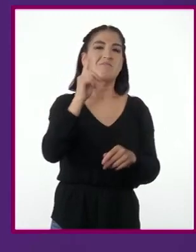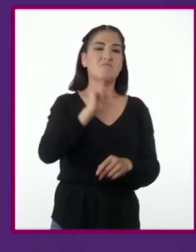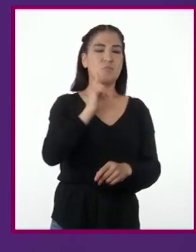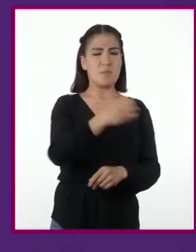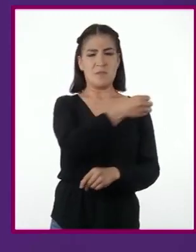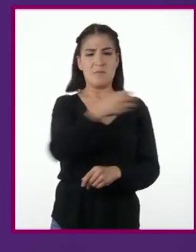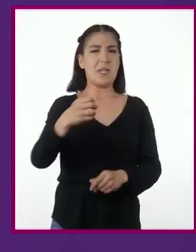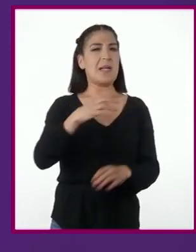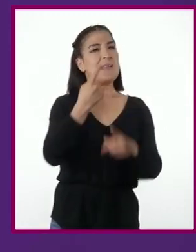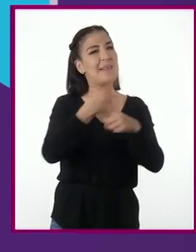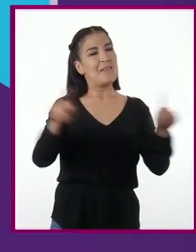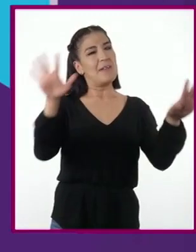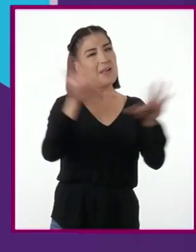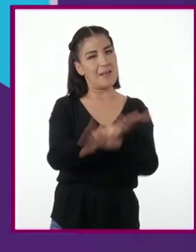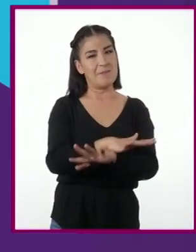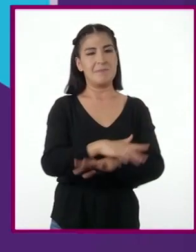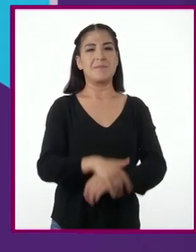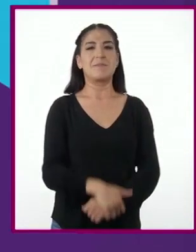mujeres.